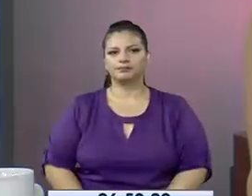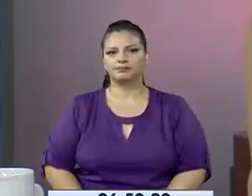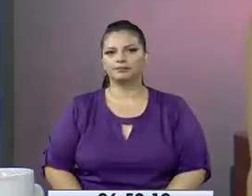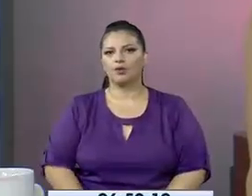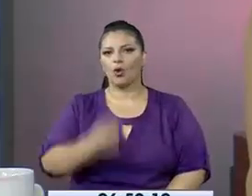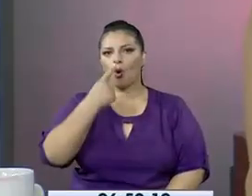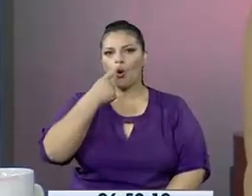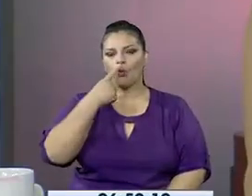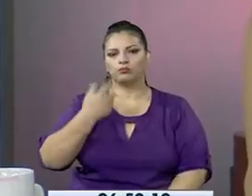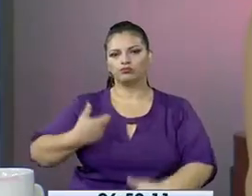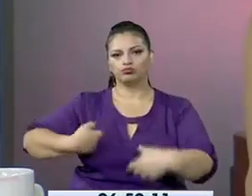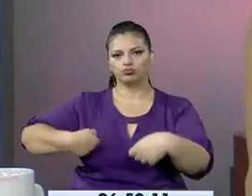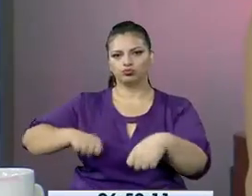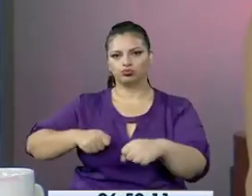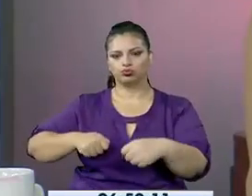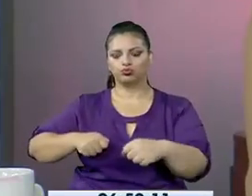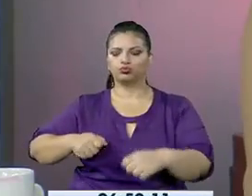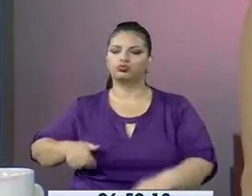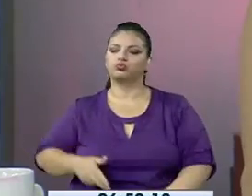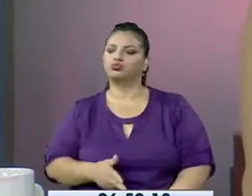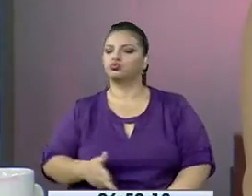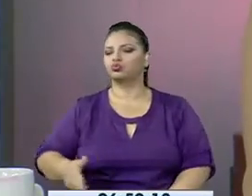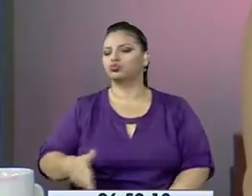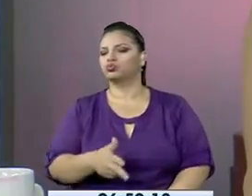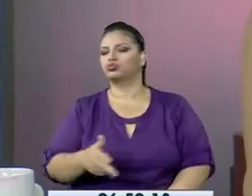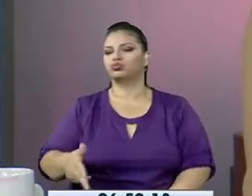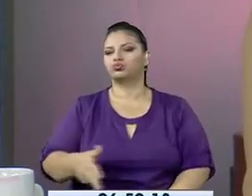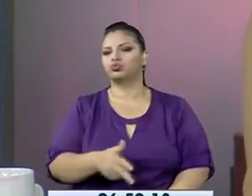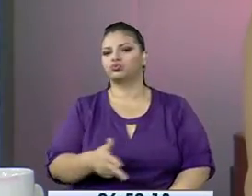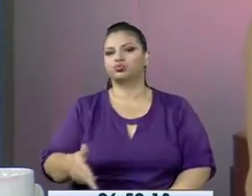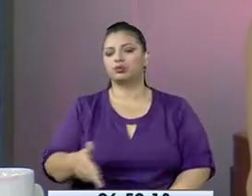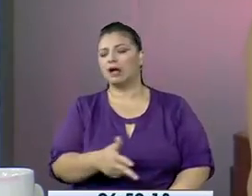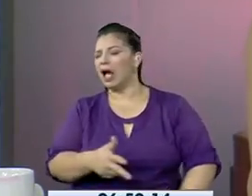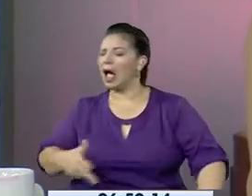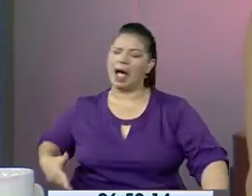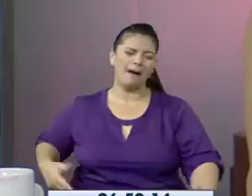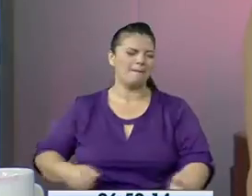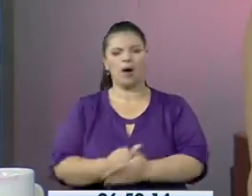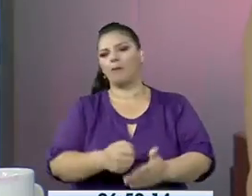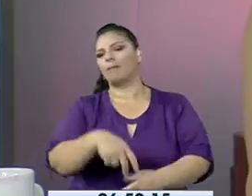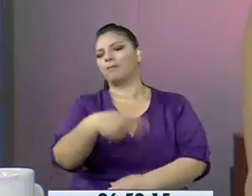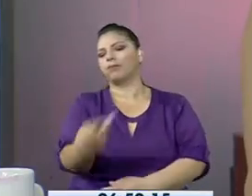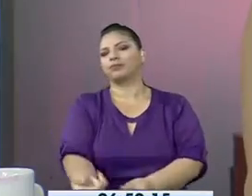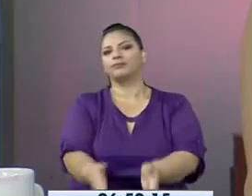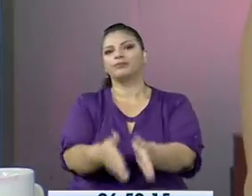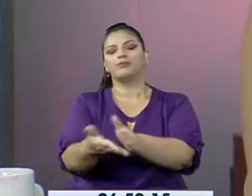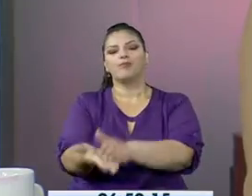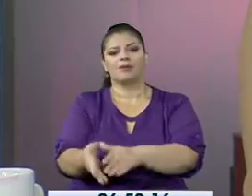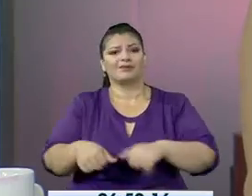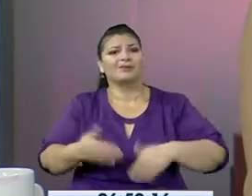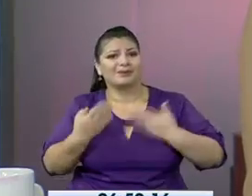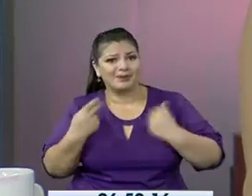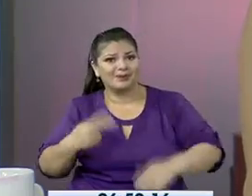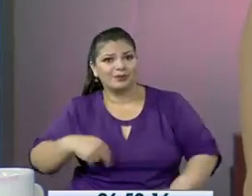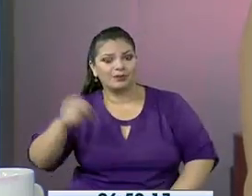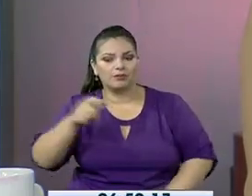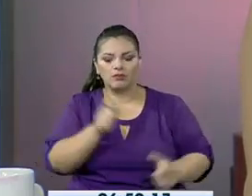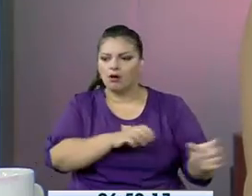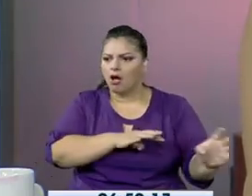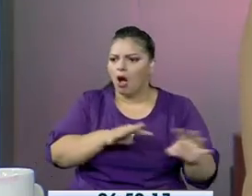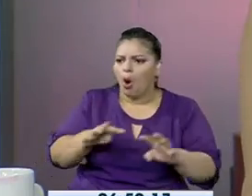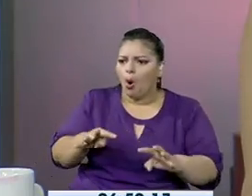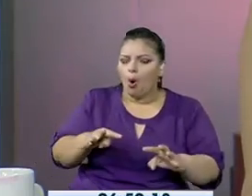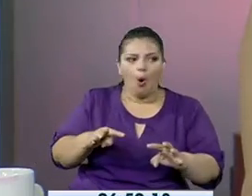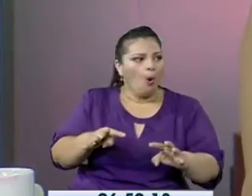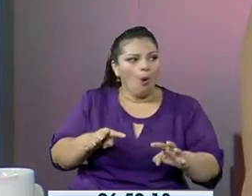de motocicleta perdió la vida luego de accidentarse en el norte de Guayaquil. Personas que se encontraban en el sitio procedieron a